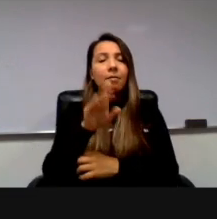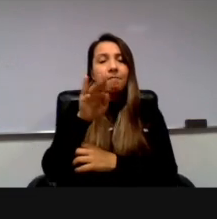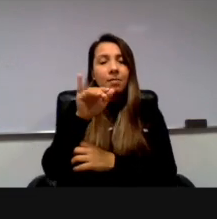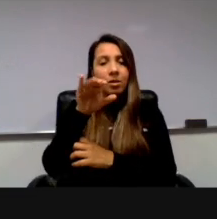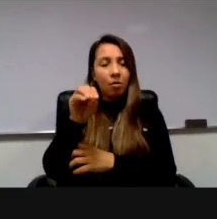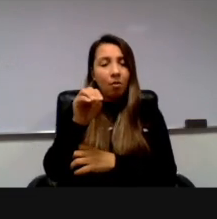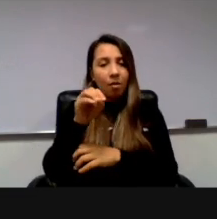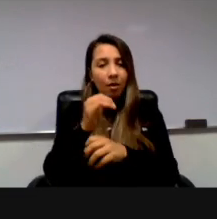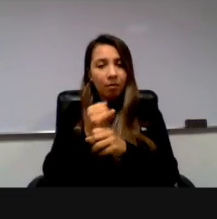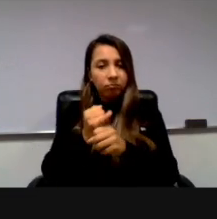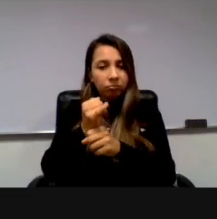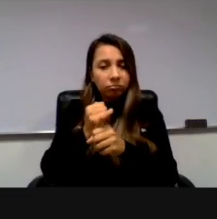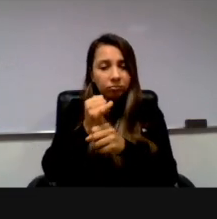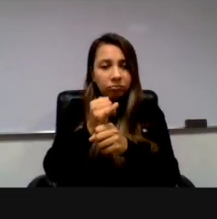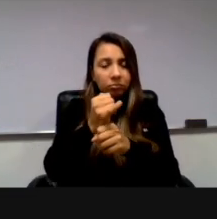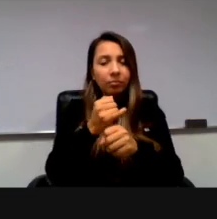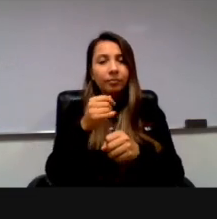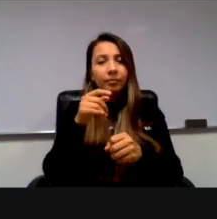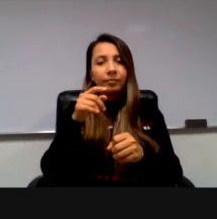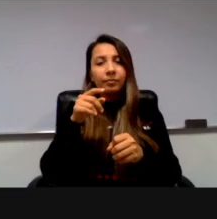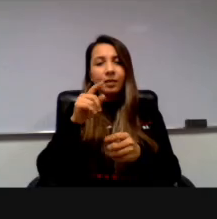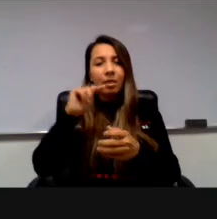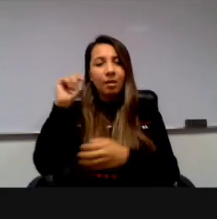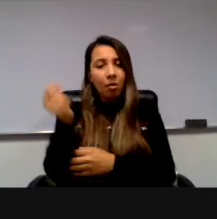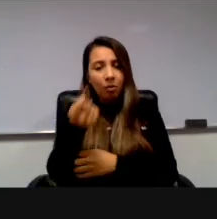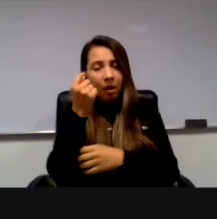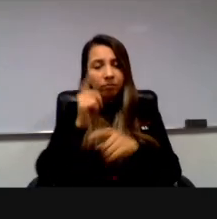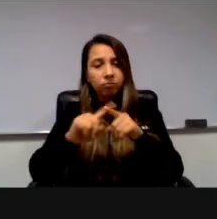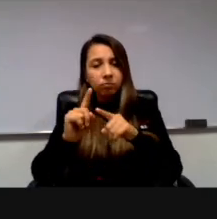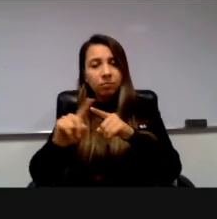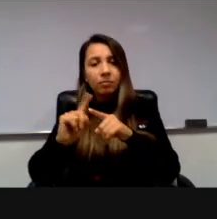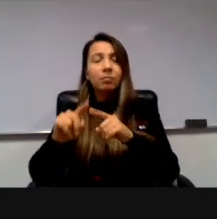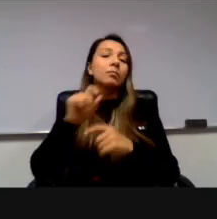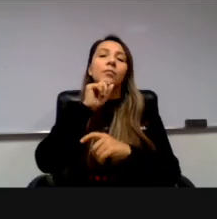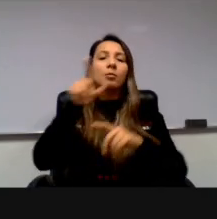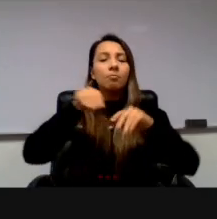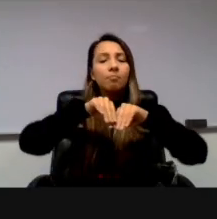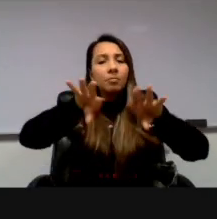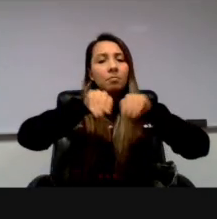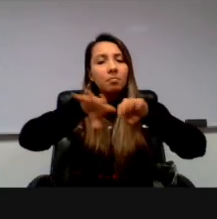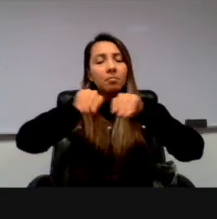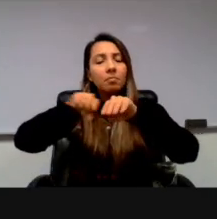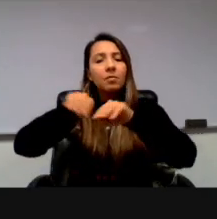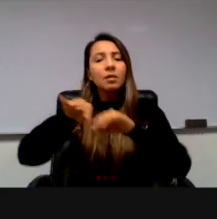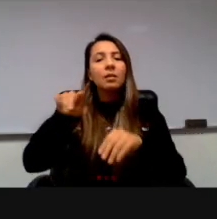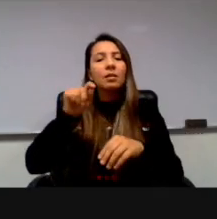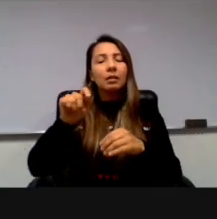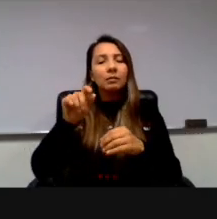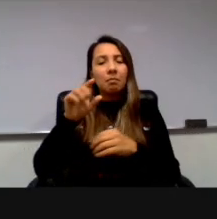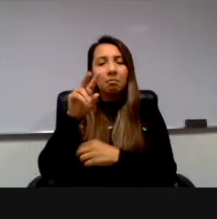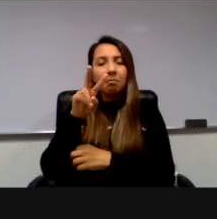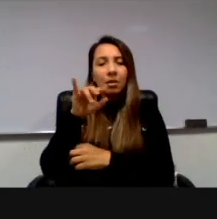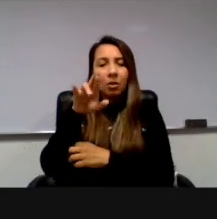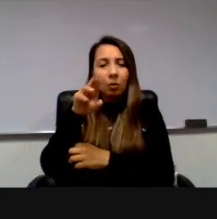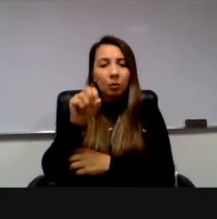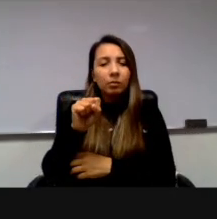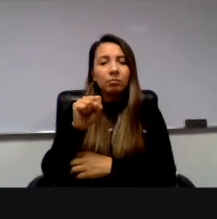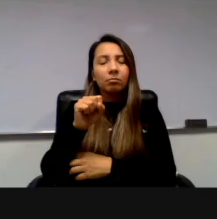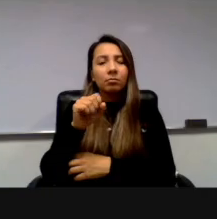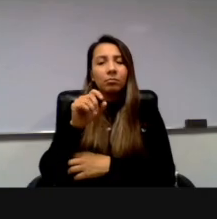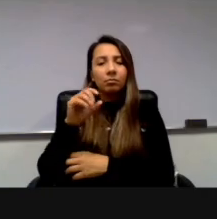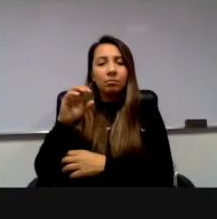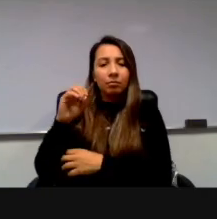al Sistema Nacional de Investigadores con el nivel 2 y ha publicado una diversidad de artículos sobre la genómica evolutiva de virus, procariontes